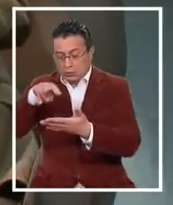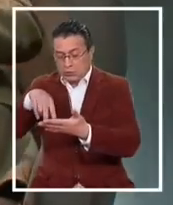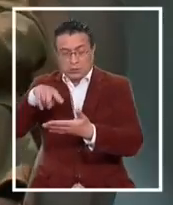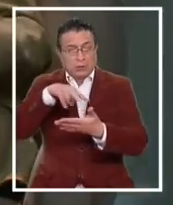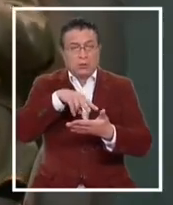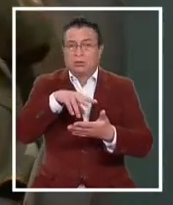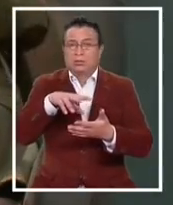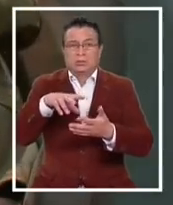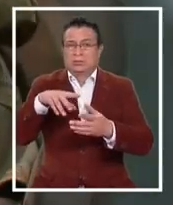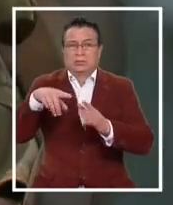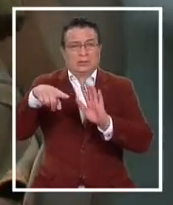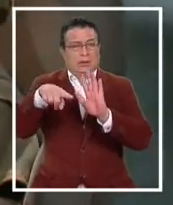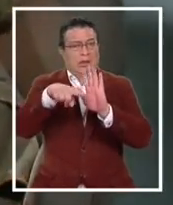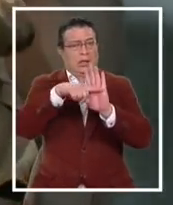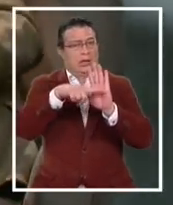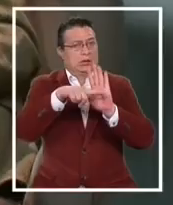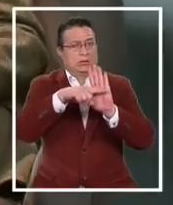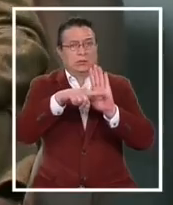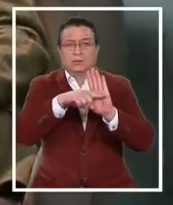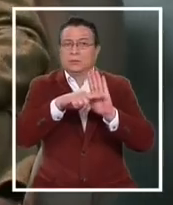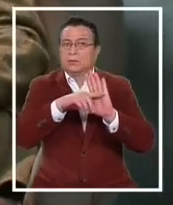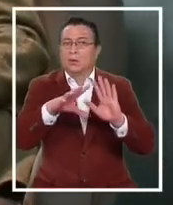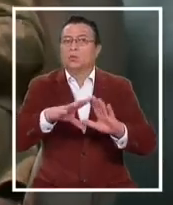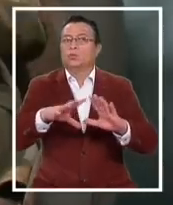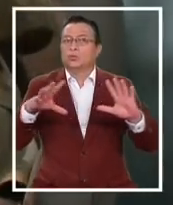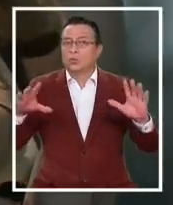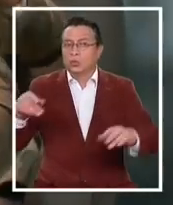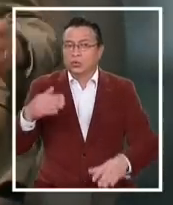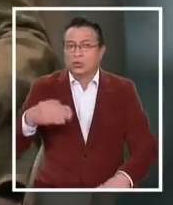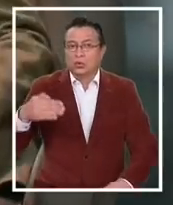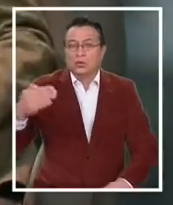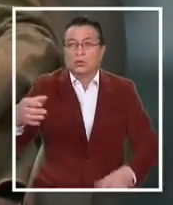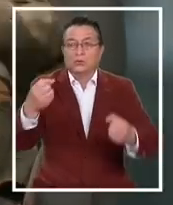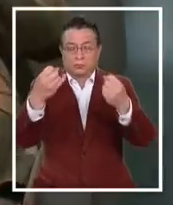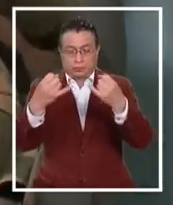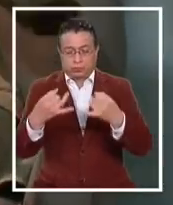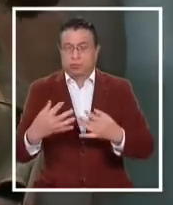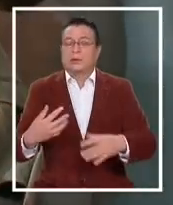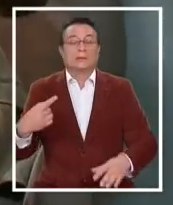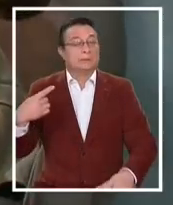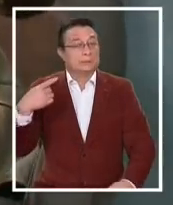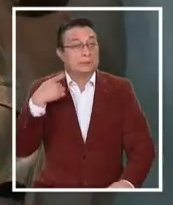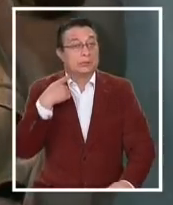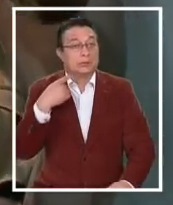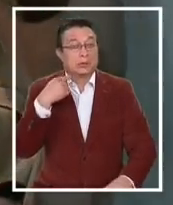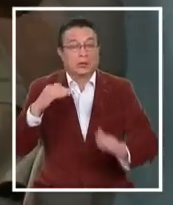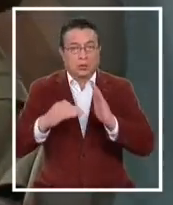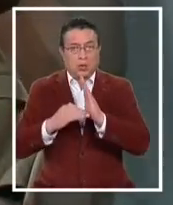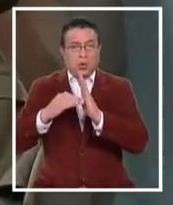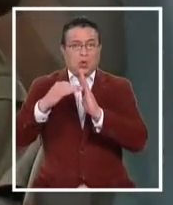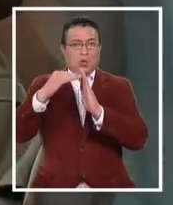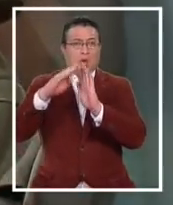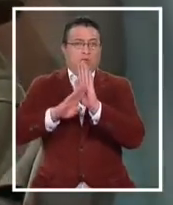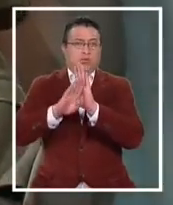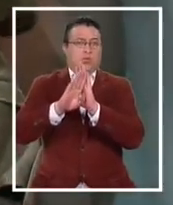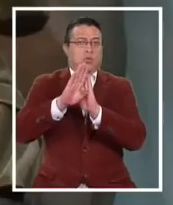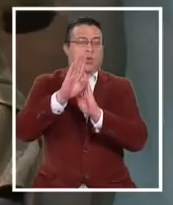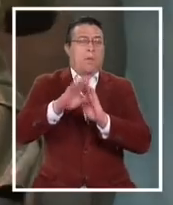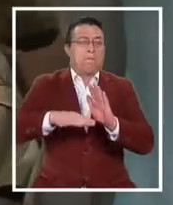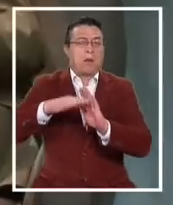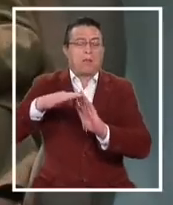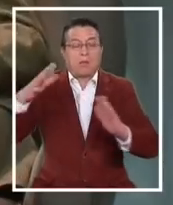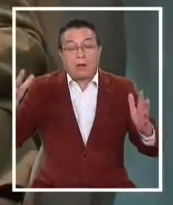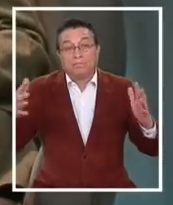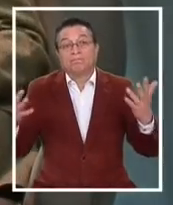bien, no pinta bien los días que vienen hacia adelante, las cifras no nos acompañan, llegamos a los peaks y los superamos.